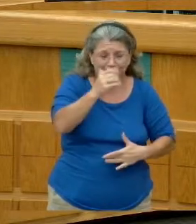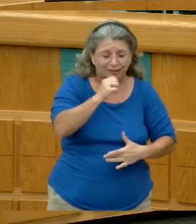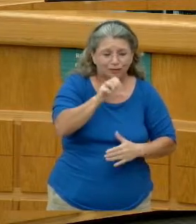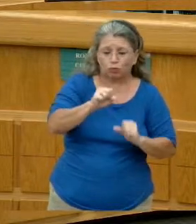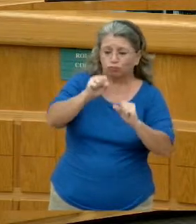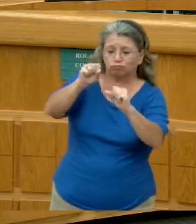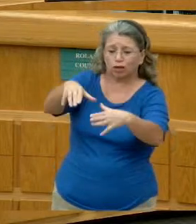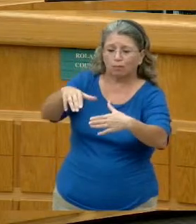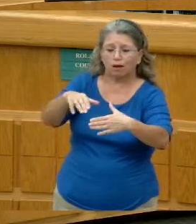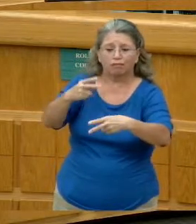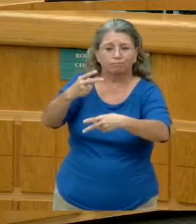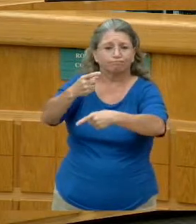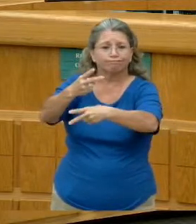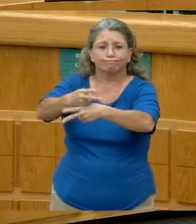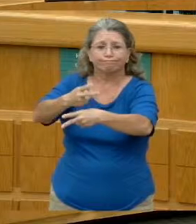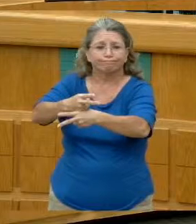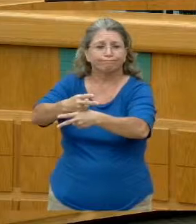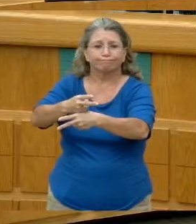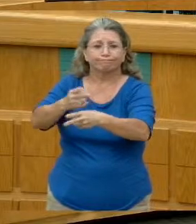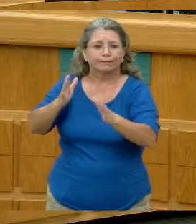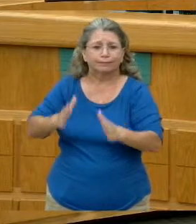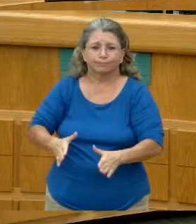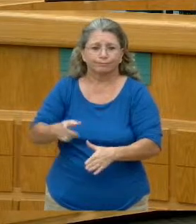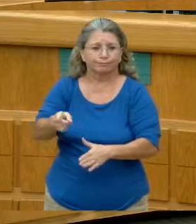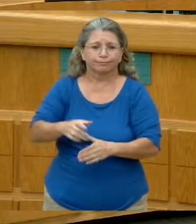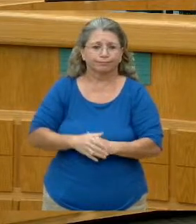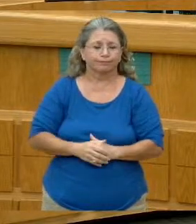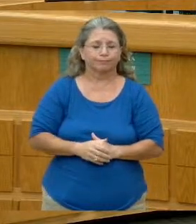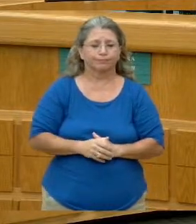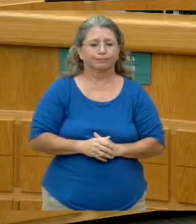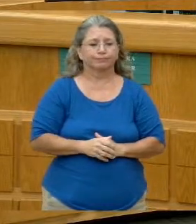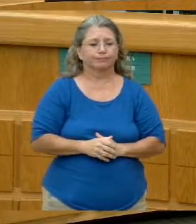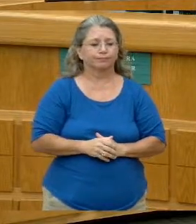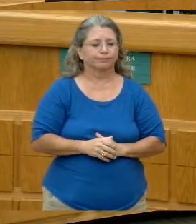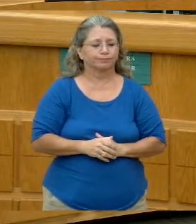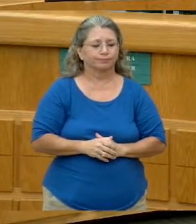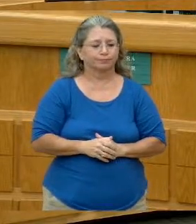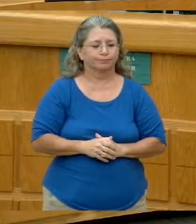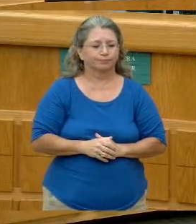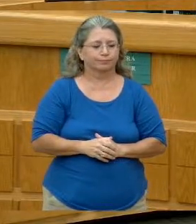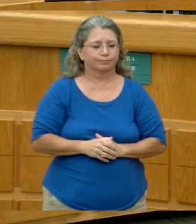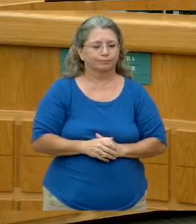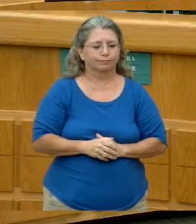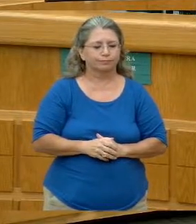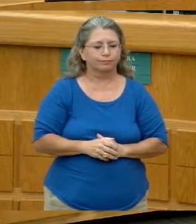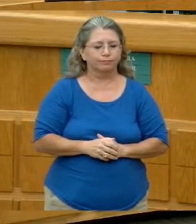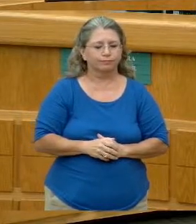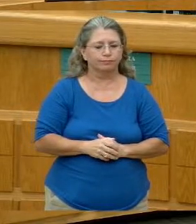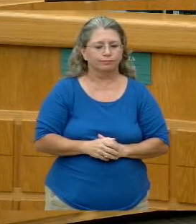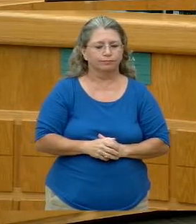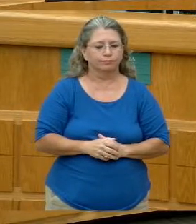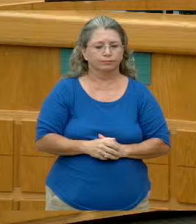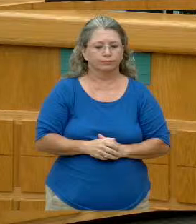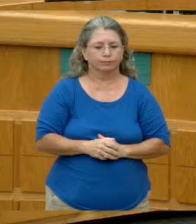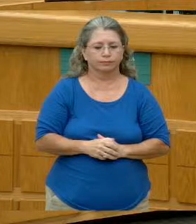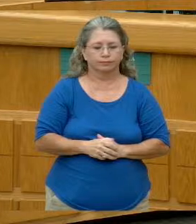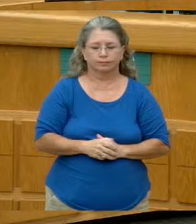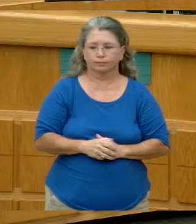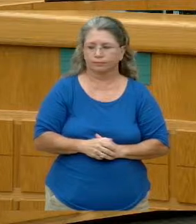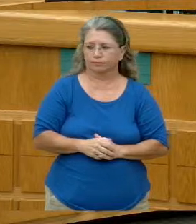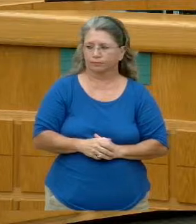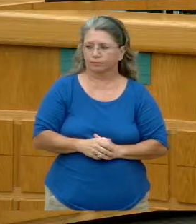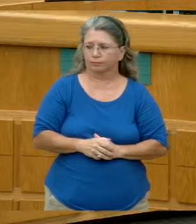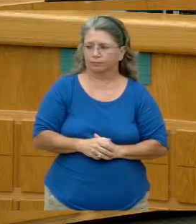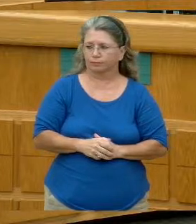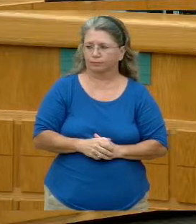Estrategias de prevención de salud pública cuando tiene bebés. Distanciarse físicamente de los bebés. Utilizar un cubrebocas. Lavarse las manos con